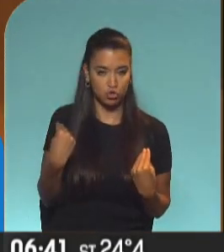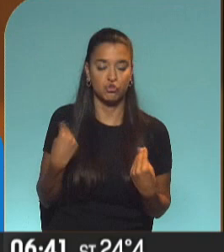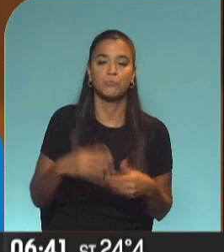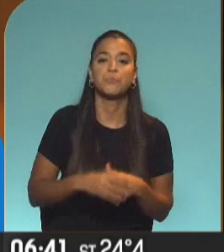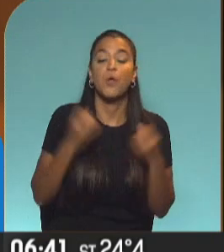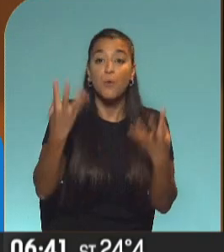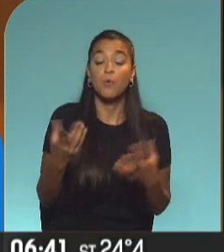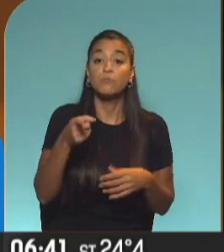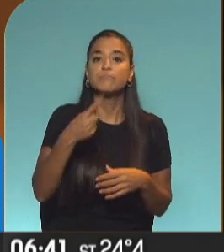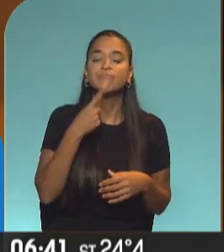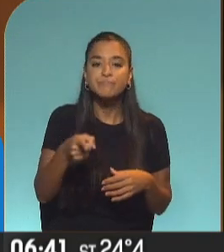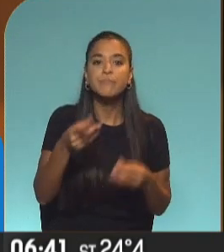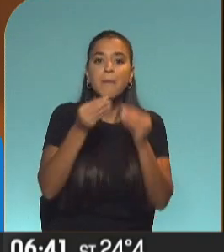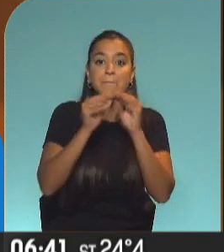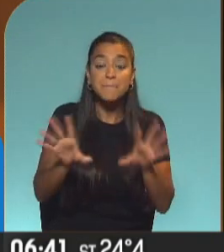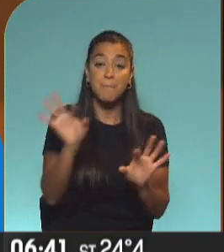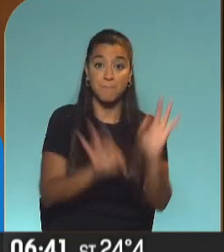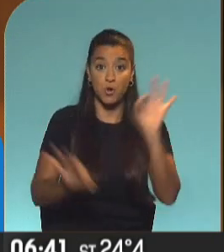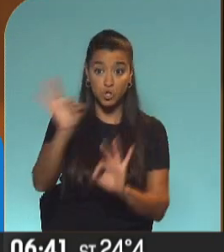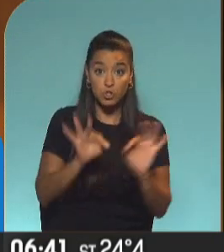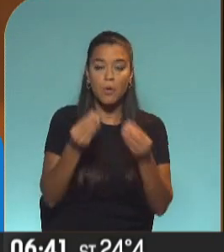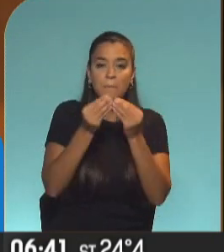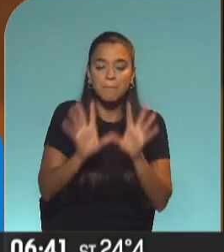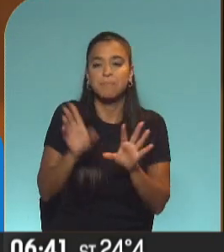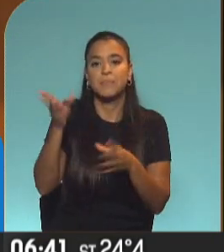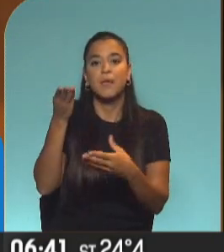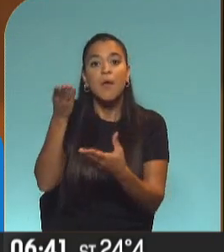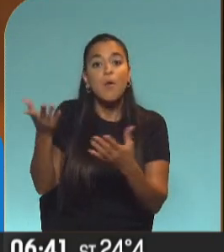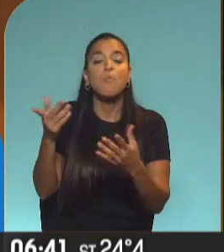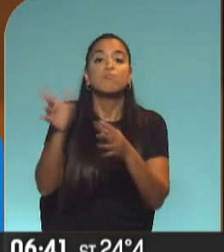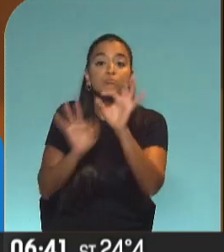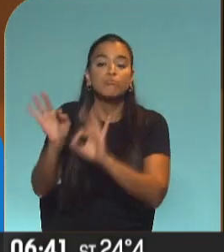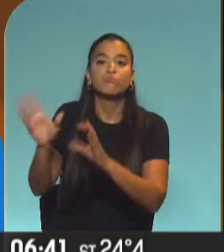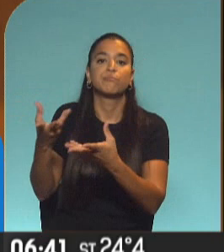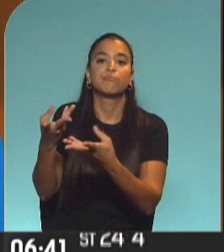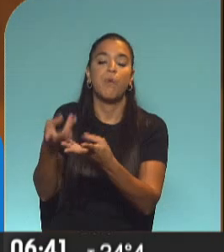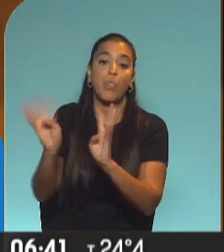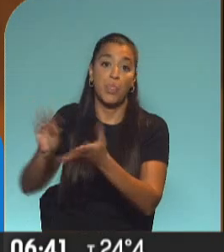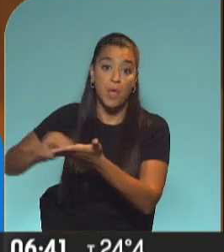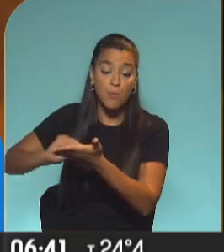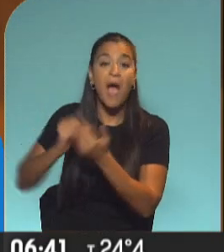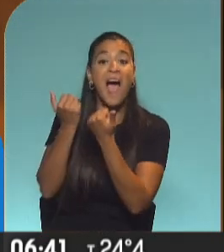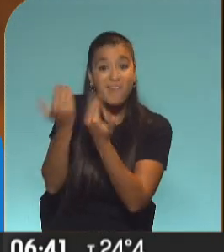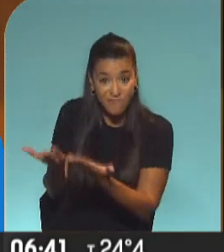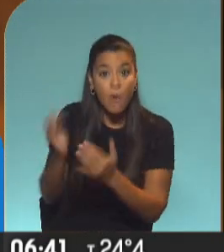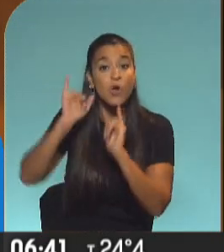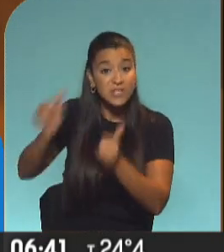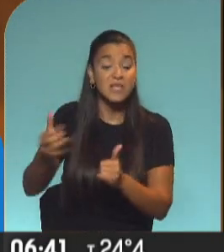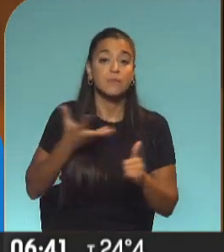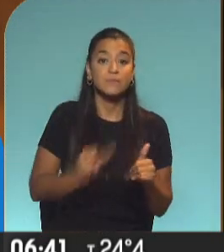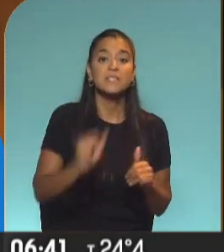el proyecto ingresó a diputados con un dictamen por la mayoría a favor de la legalización del aborto